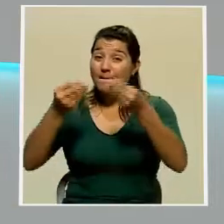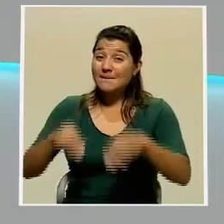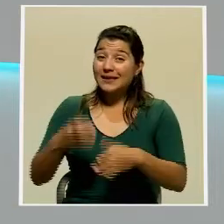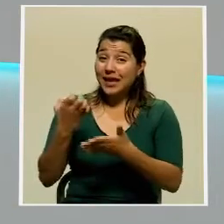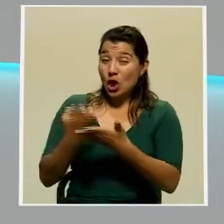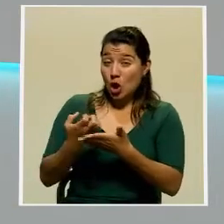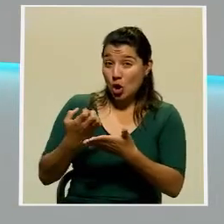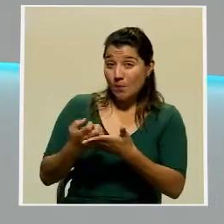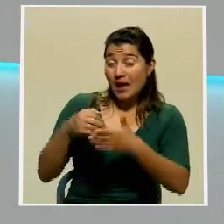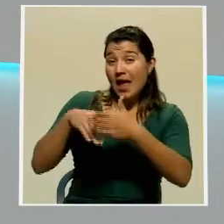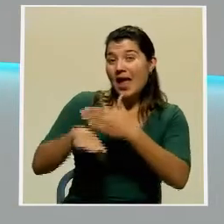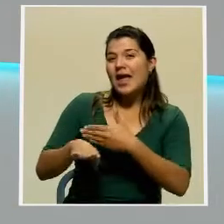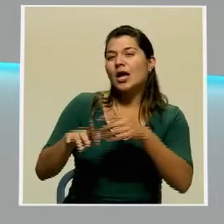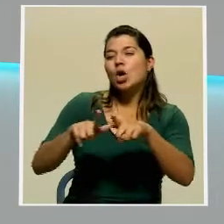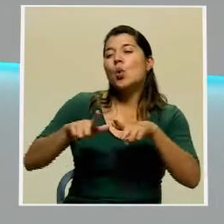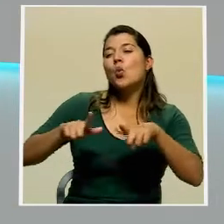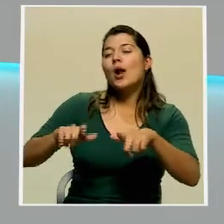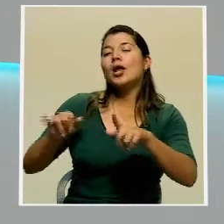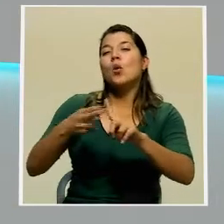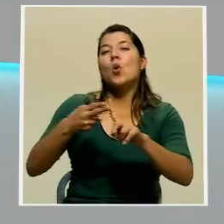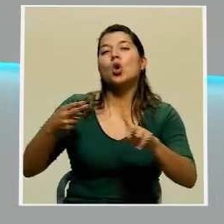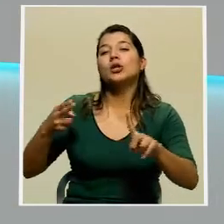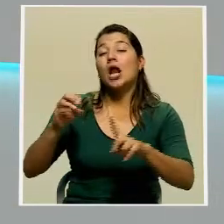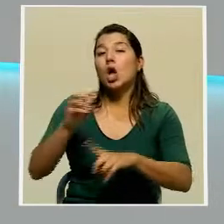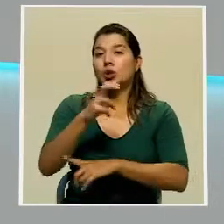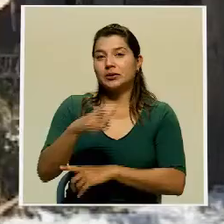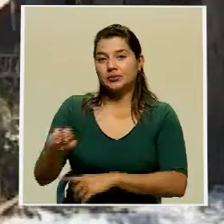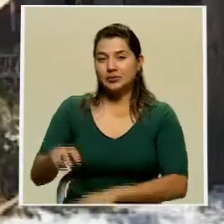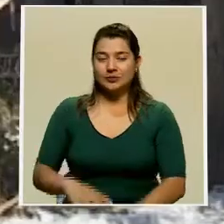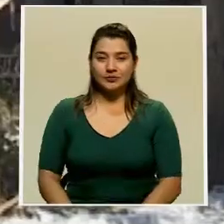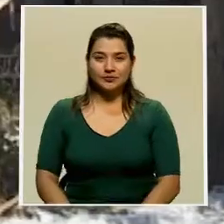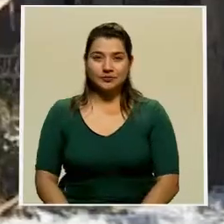sectores como la hostelería y el transporte.